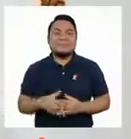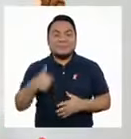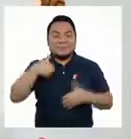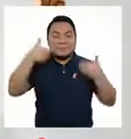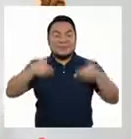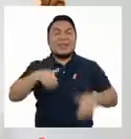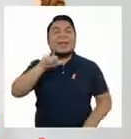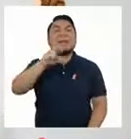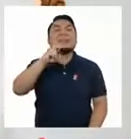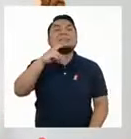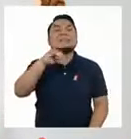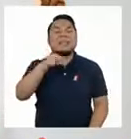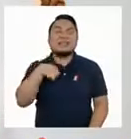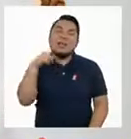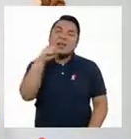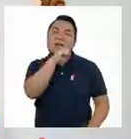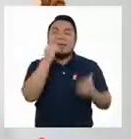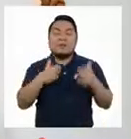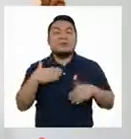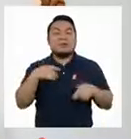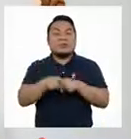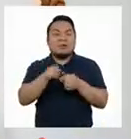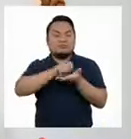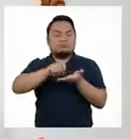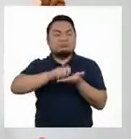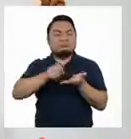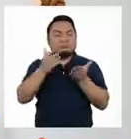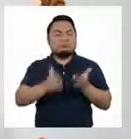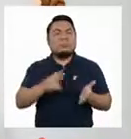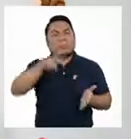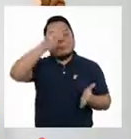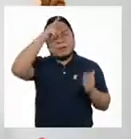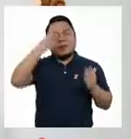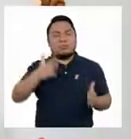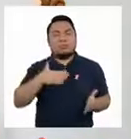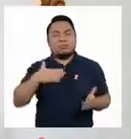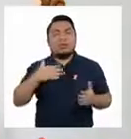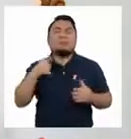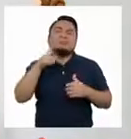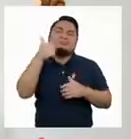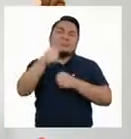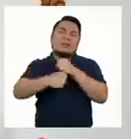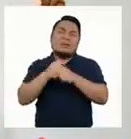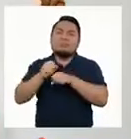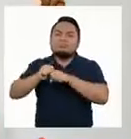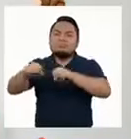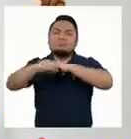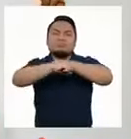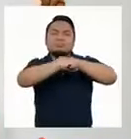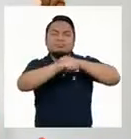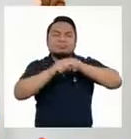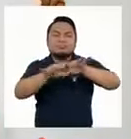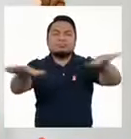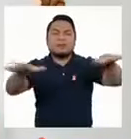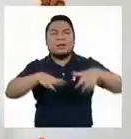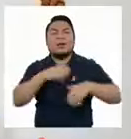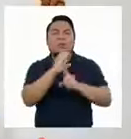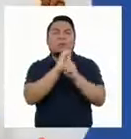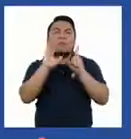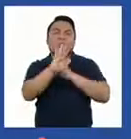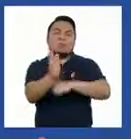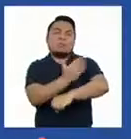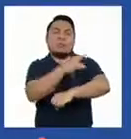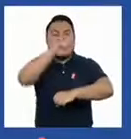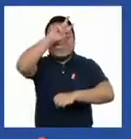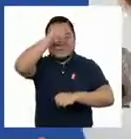Soy Araceli Poma, cantante y productora peruana, y hace más de 10 años vengo difundiendo la cultura y música de mi país por el Perú y